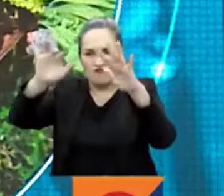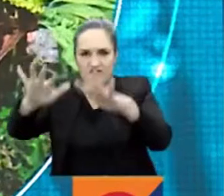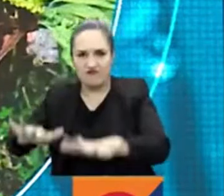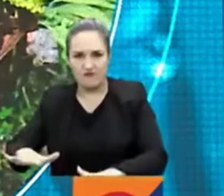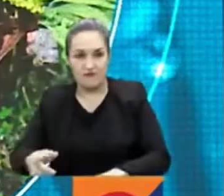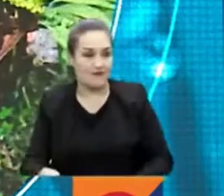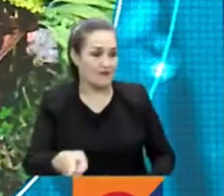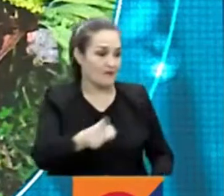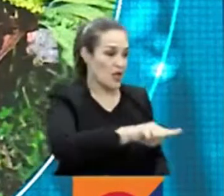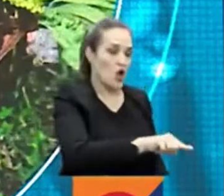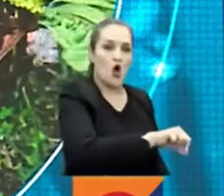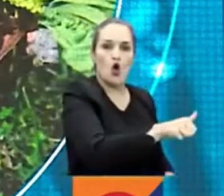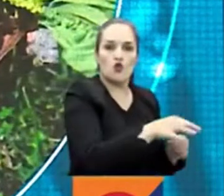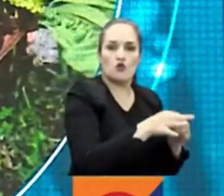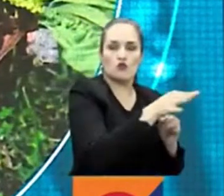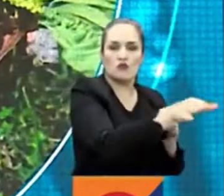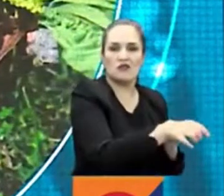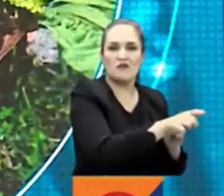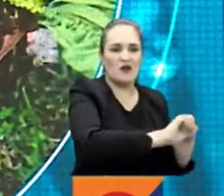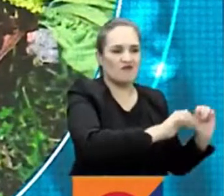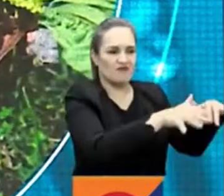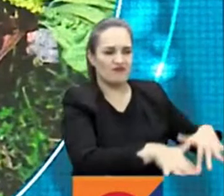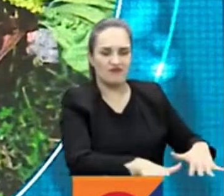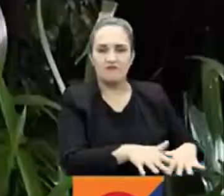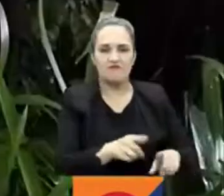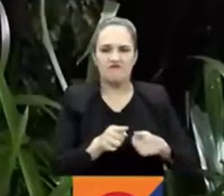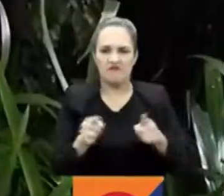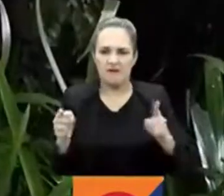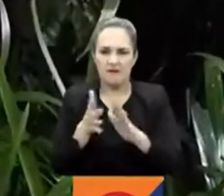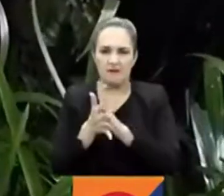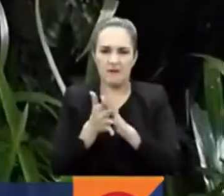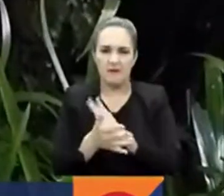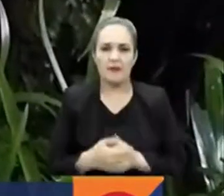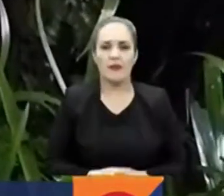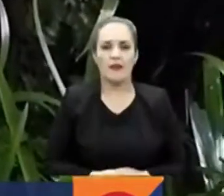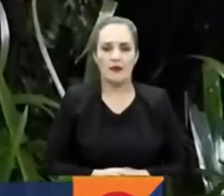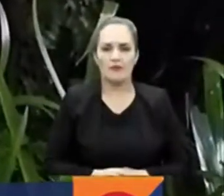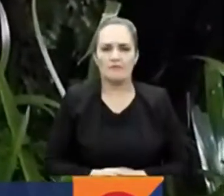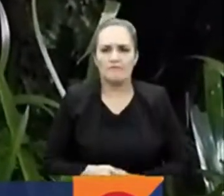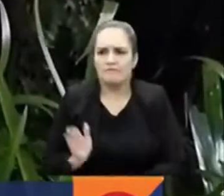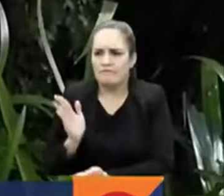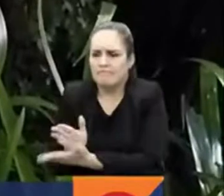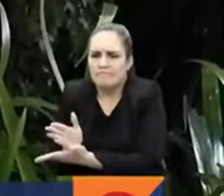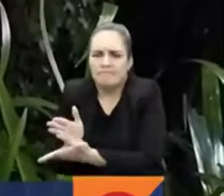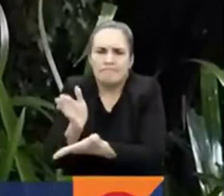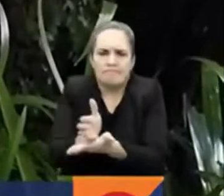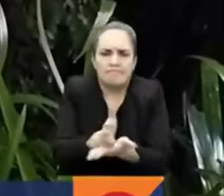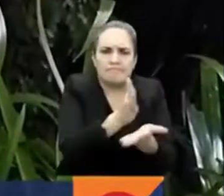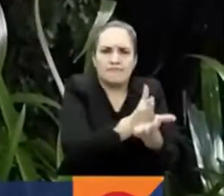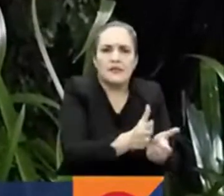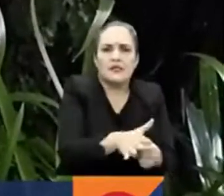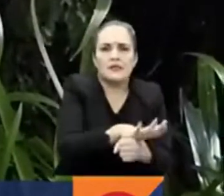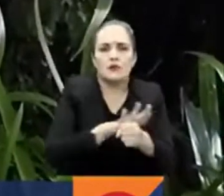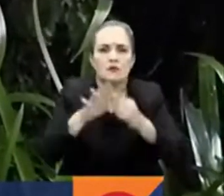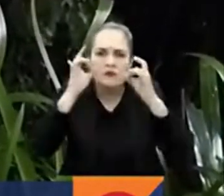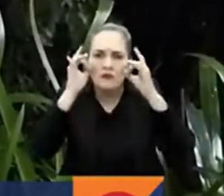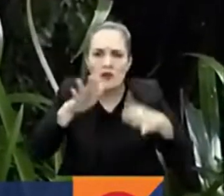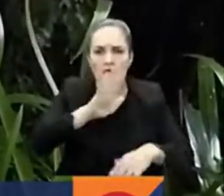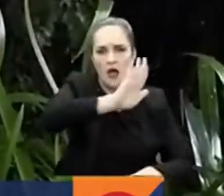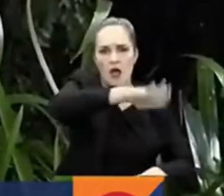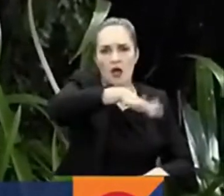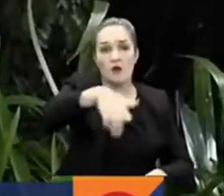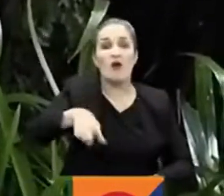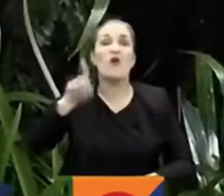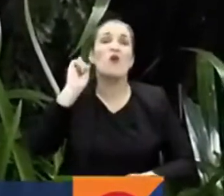Carla Giraldo, periodista de la Radio Nacional, nos tiene el reporte. Son varias las emergencias que se han registrado en Antioquia como consecuencia de las